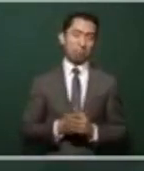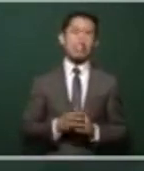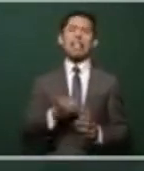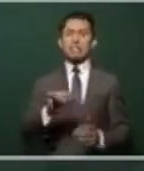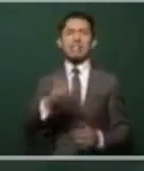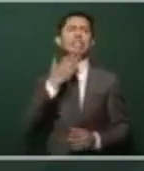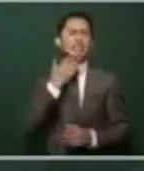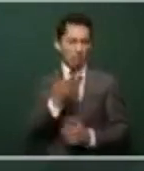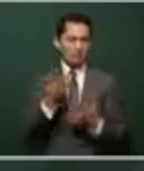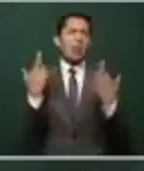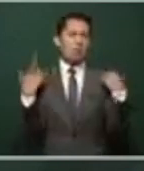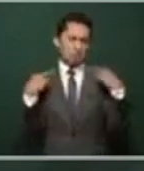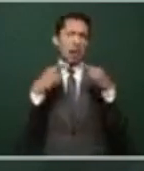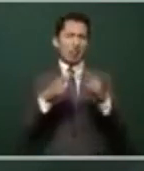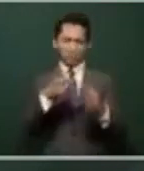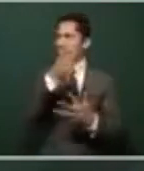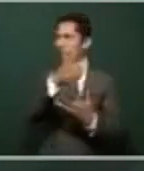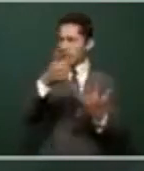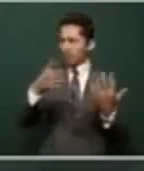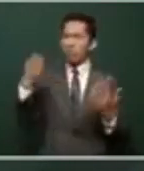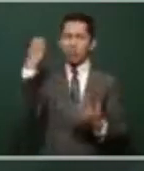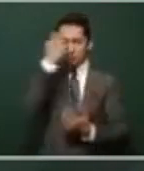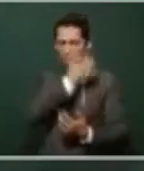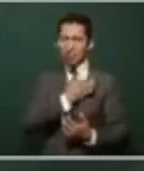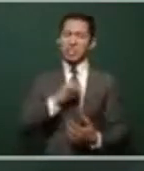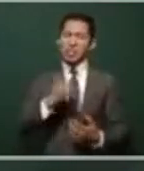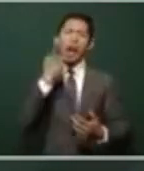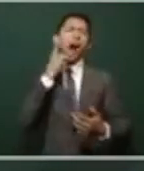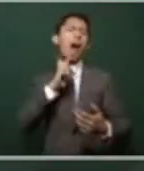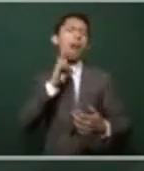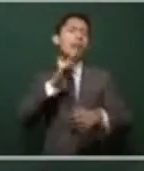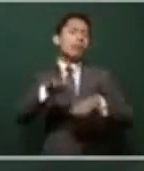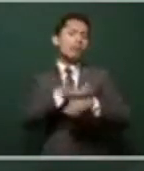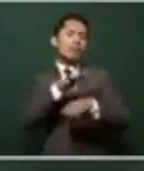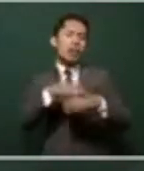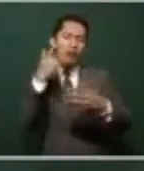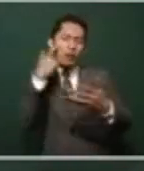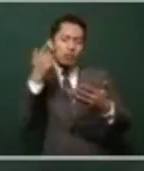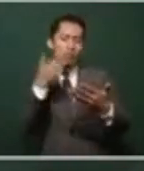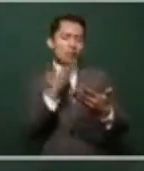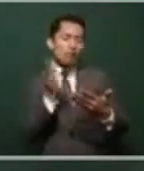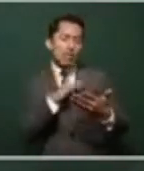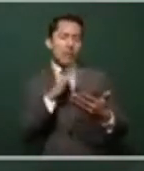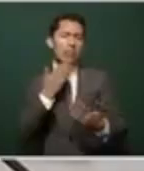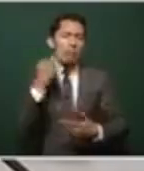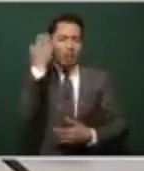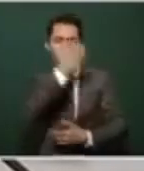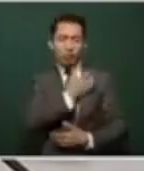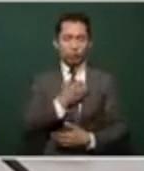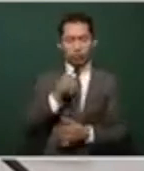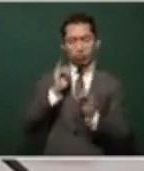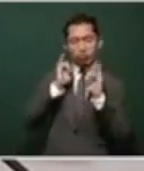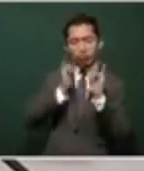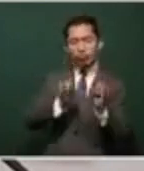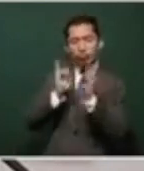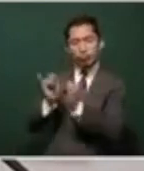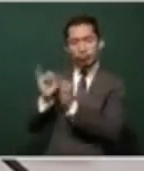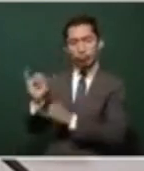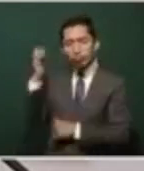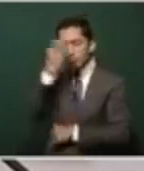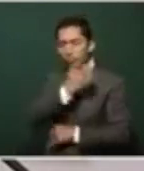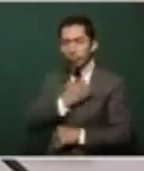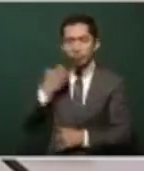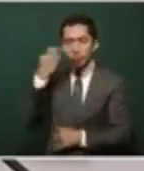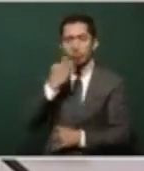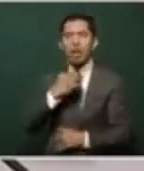evaluación a los maestros, si se tratara de evaluar, pues se hubiese evaluado a